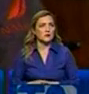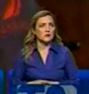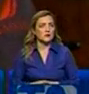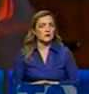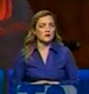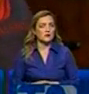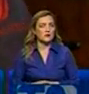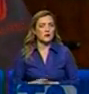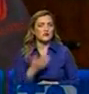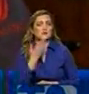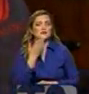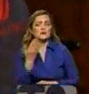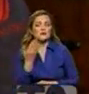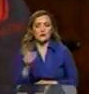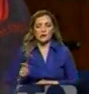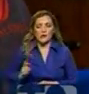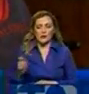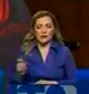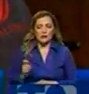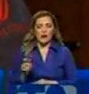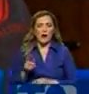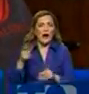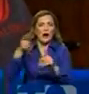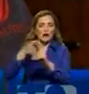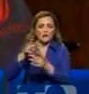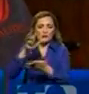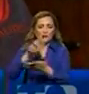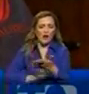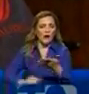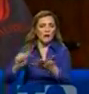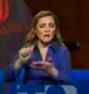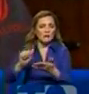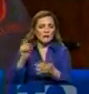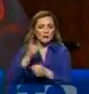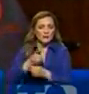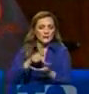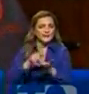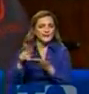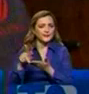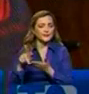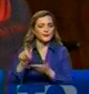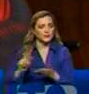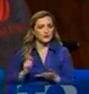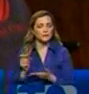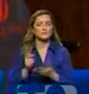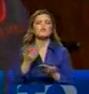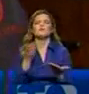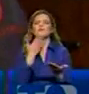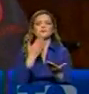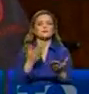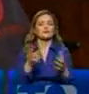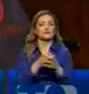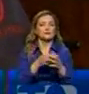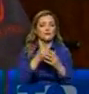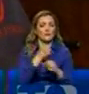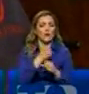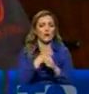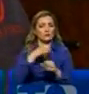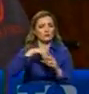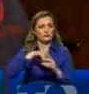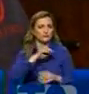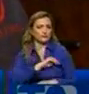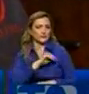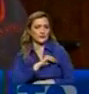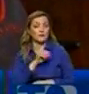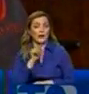cobraban? ¿Hacían el descuento directo a los roles de pago mediante la asociación de trabajadores que existe aquí en el